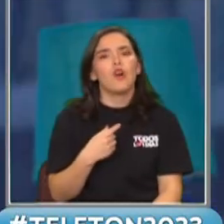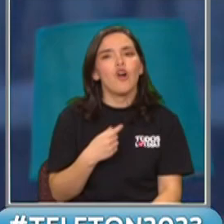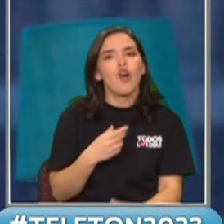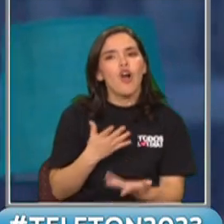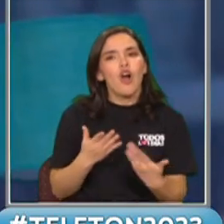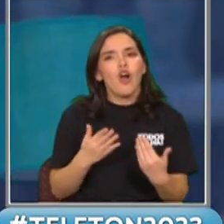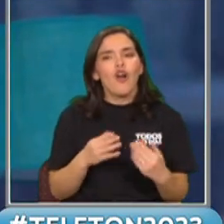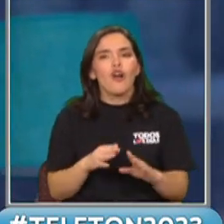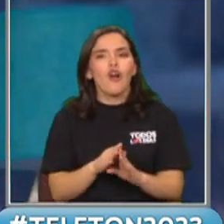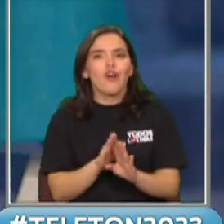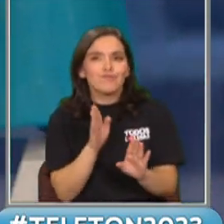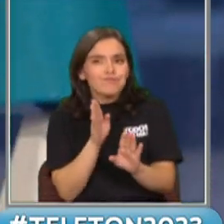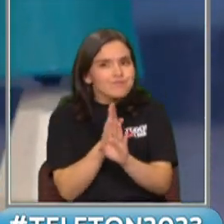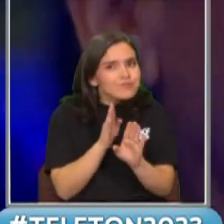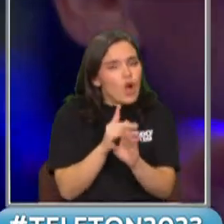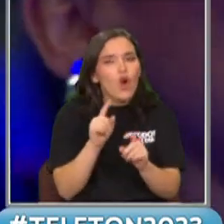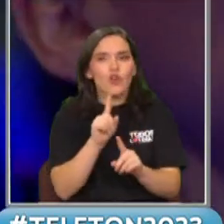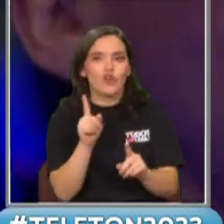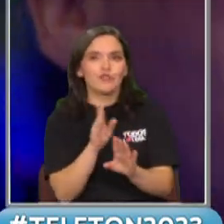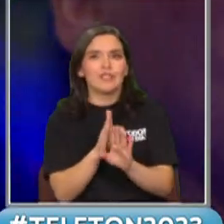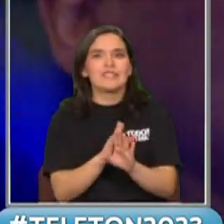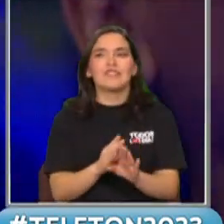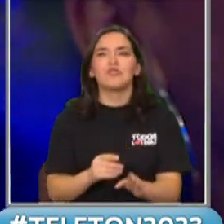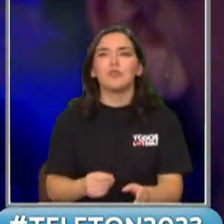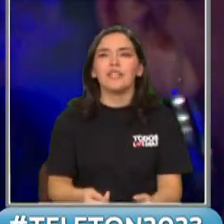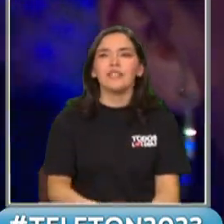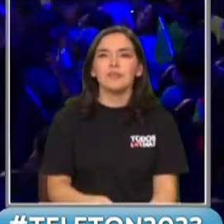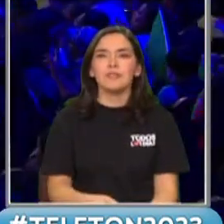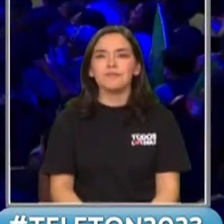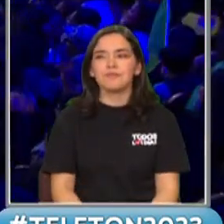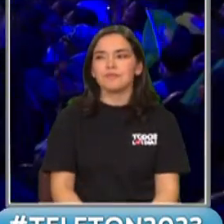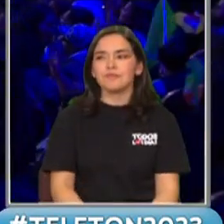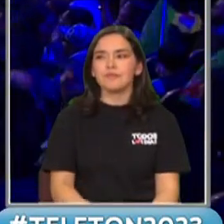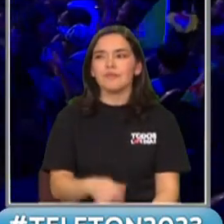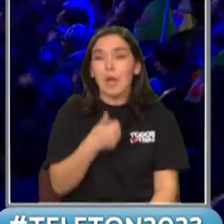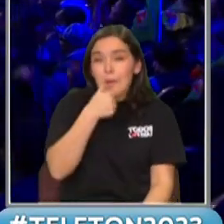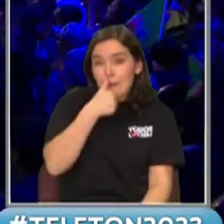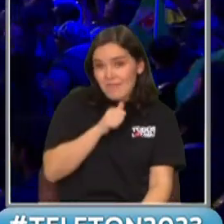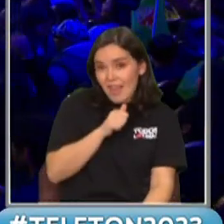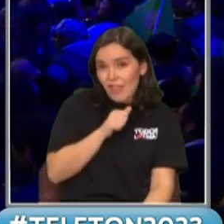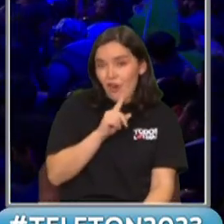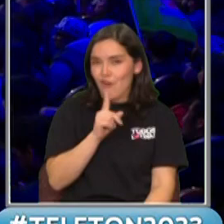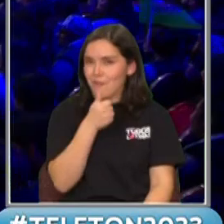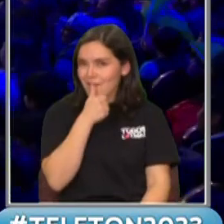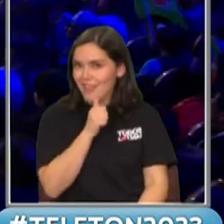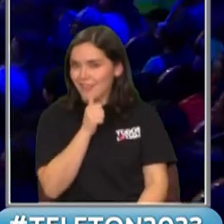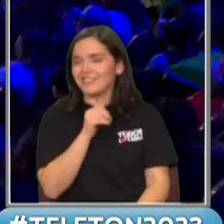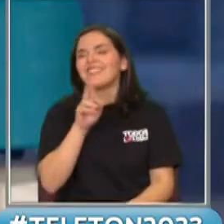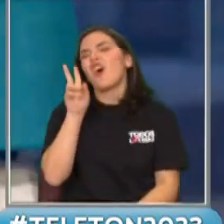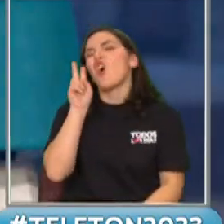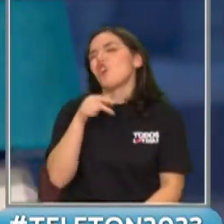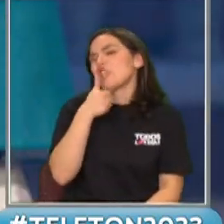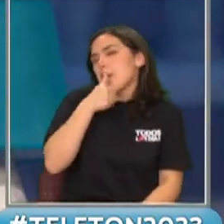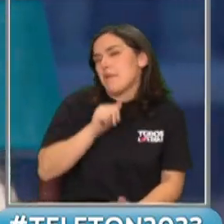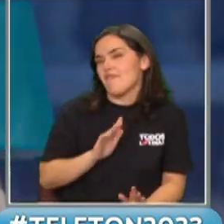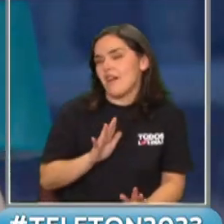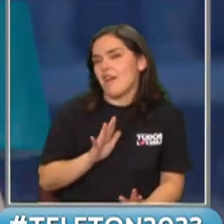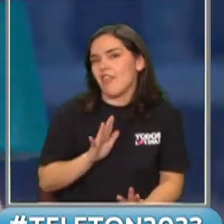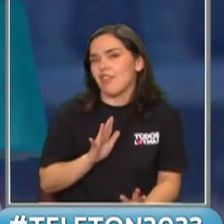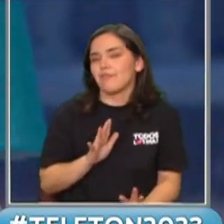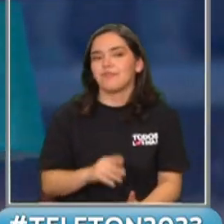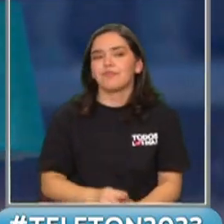no sé sin censura Qué feo eso no Oye